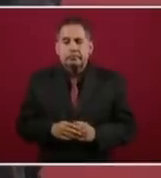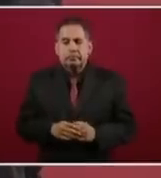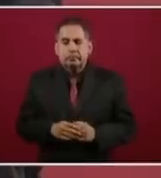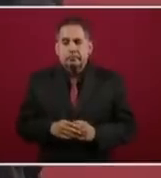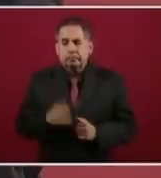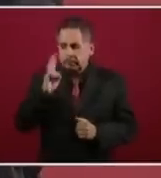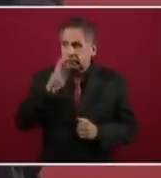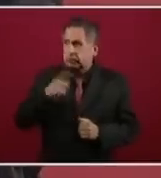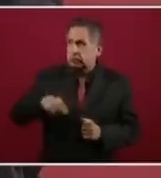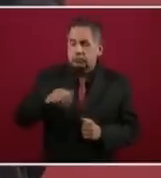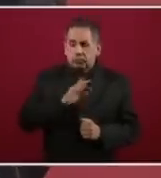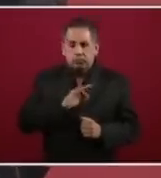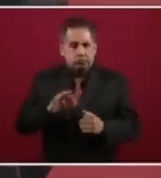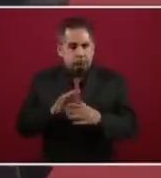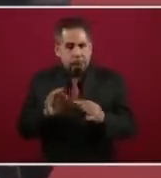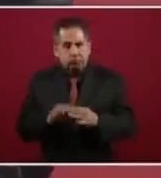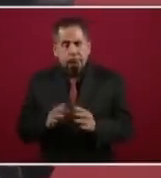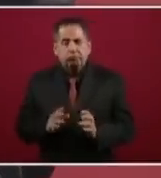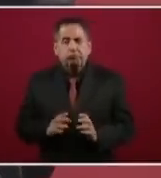podamos